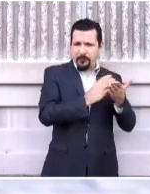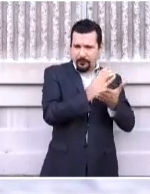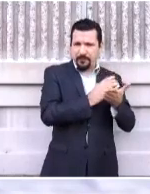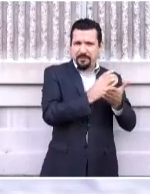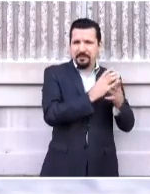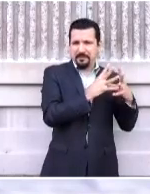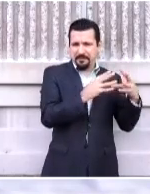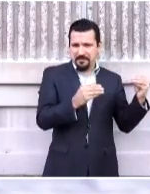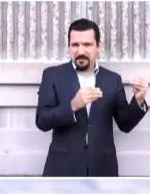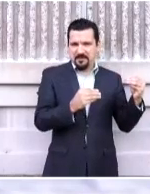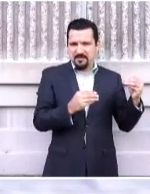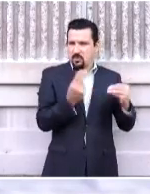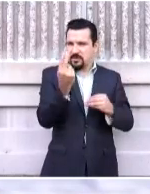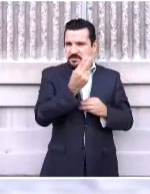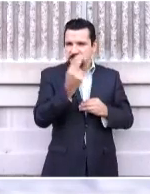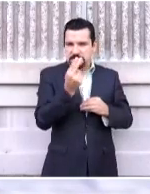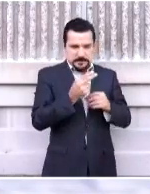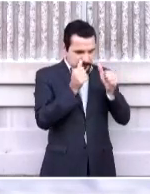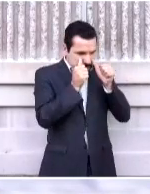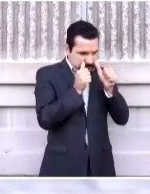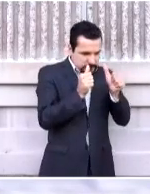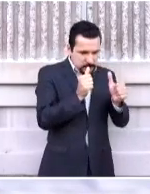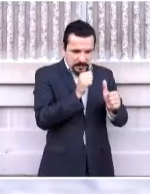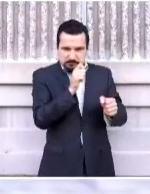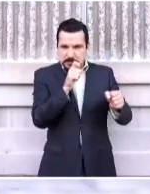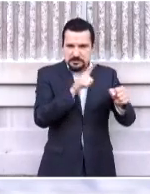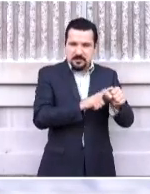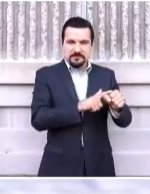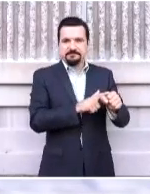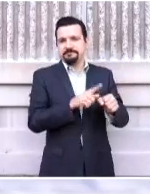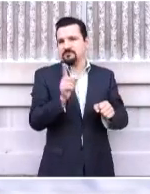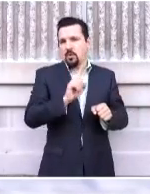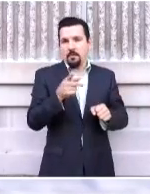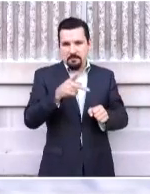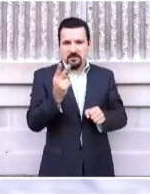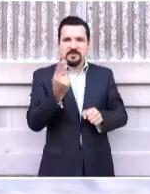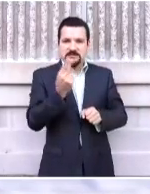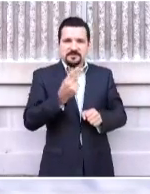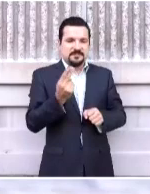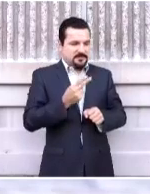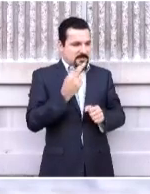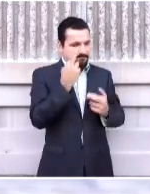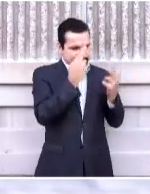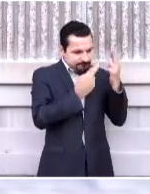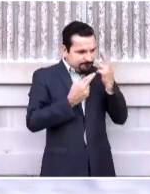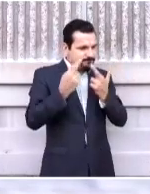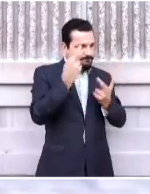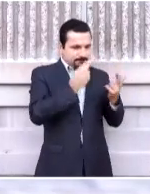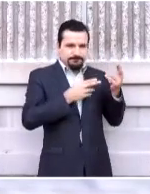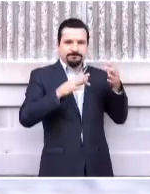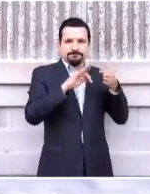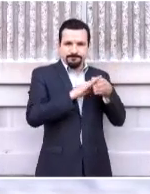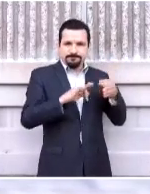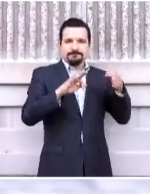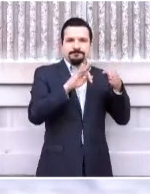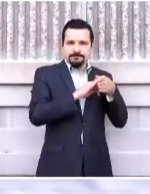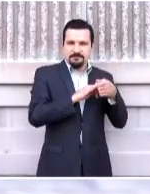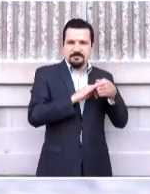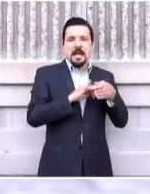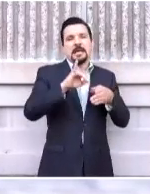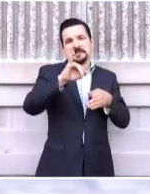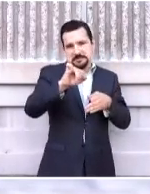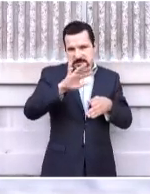cuidados muy especializados, pero que sea conveniente estarlos monitoreando. Entonces, sí está ya contemplada